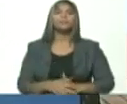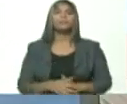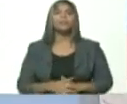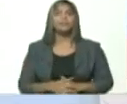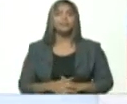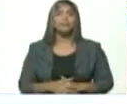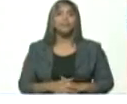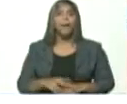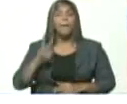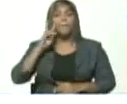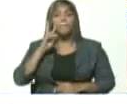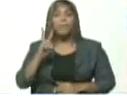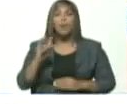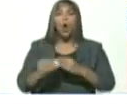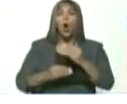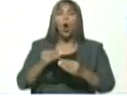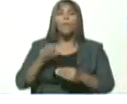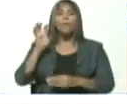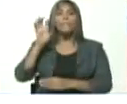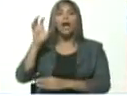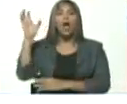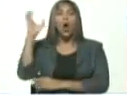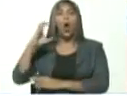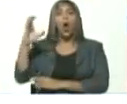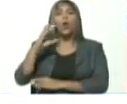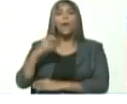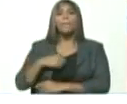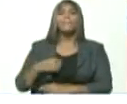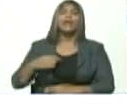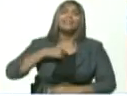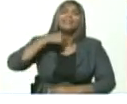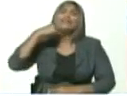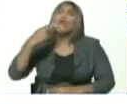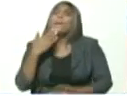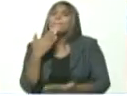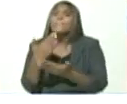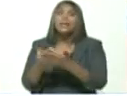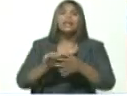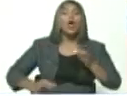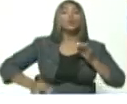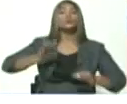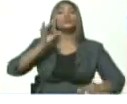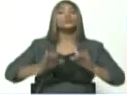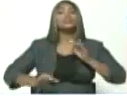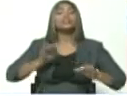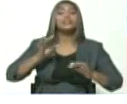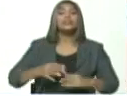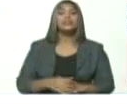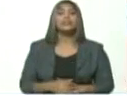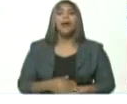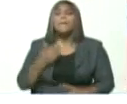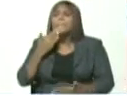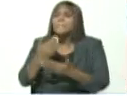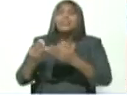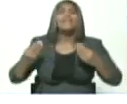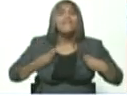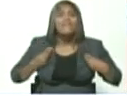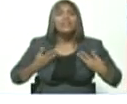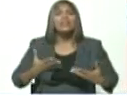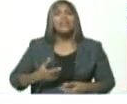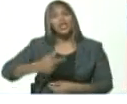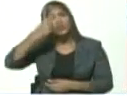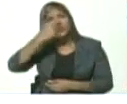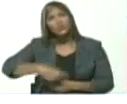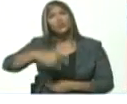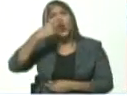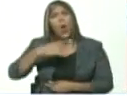Ahí vemos al pueblo de Colombia gritando justicia, gritando por la vida, llorando el